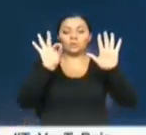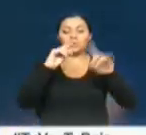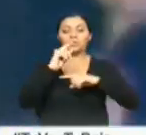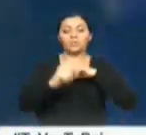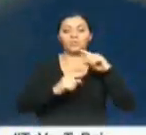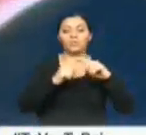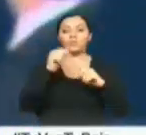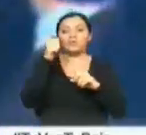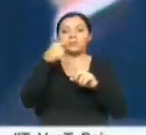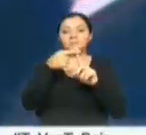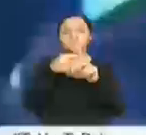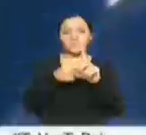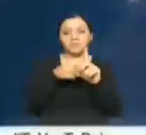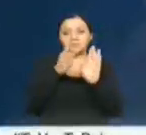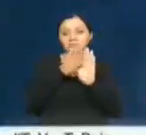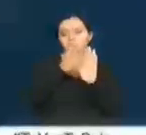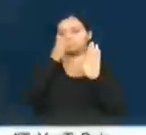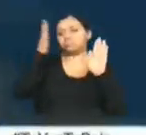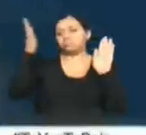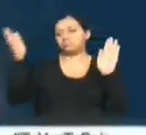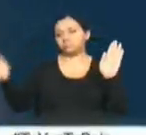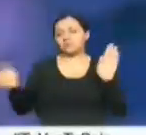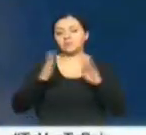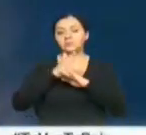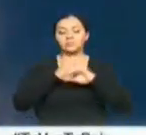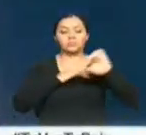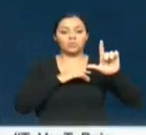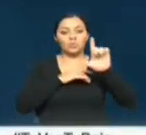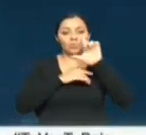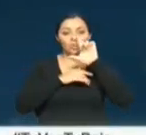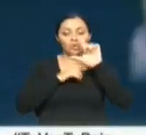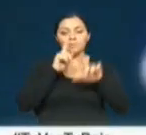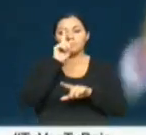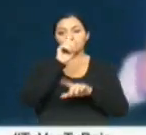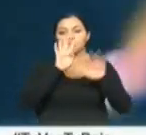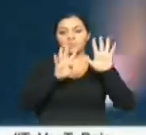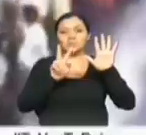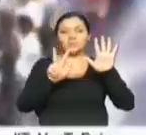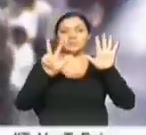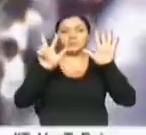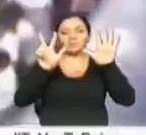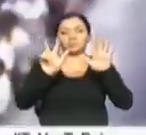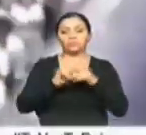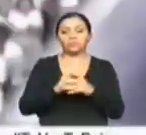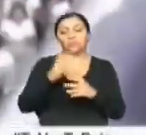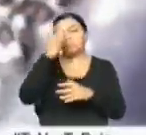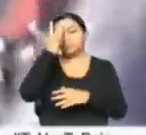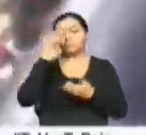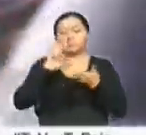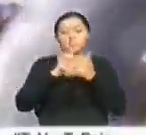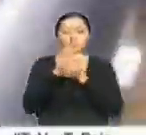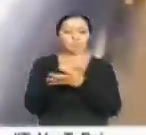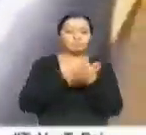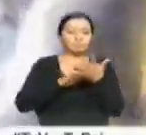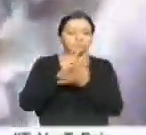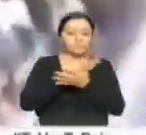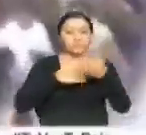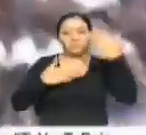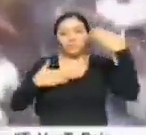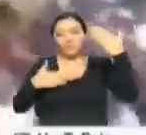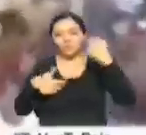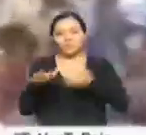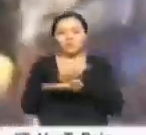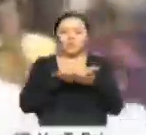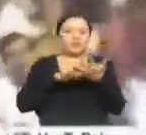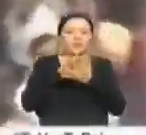10 meses después de la primera vuelta, que fue en julio de 1978, debido a intentos políticos de empañar el proceso